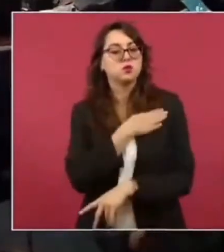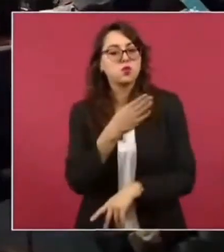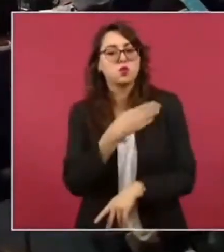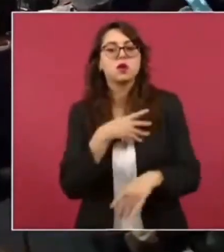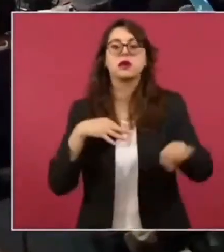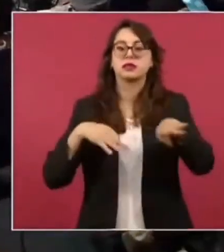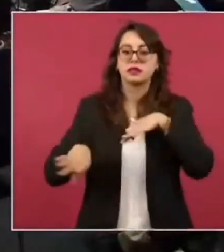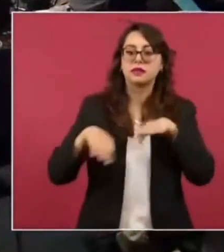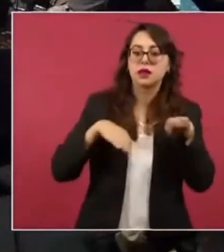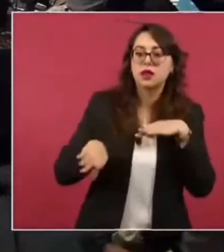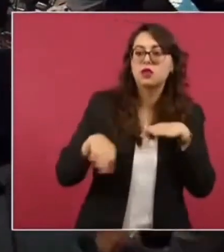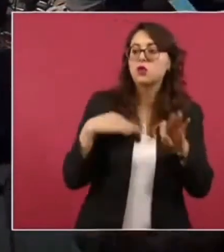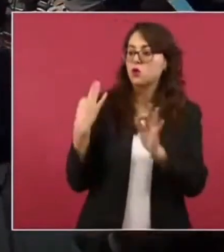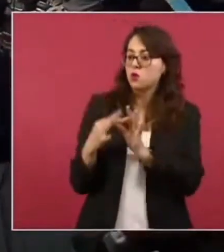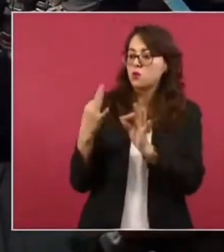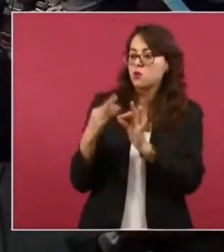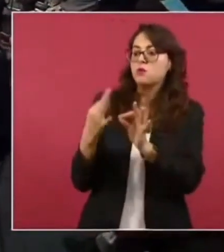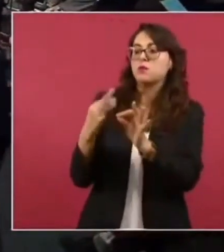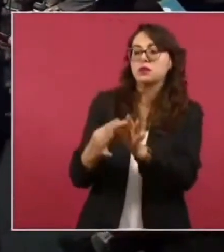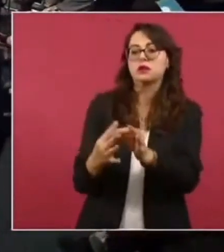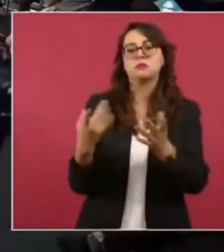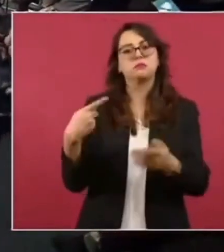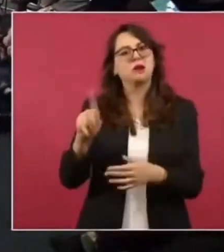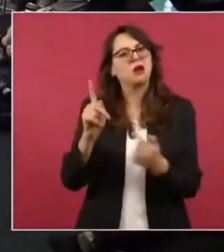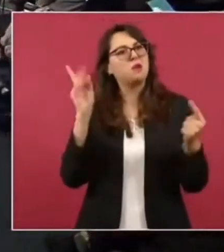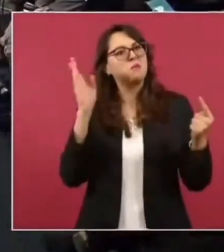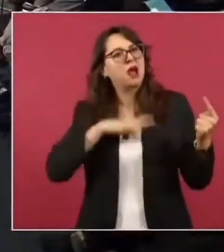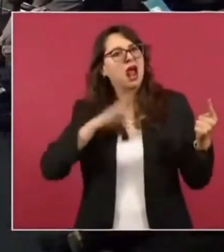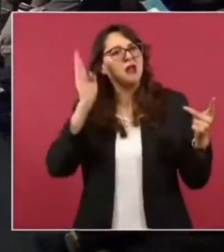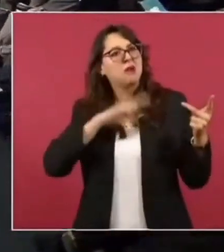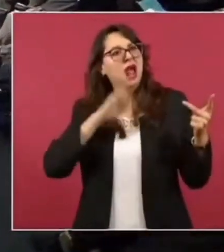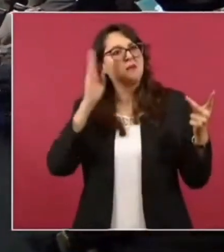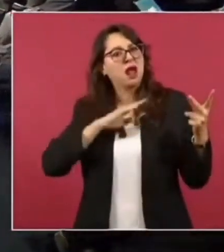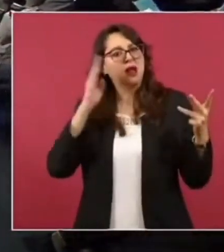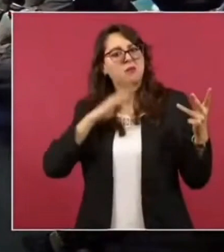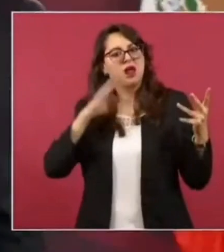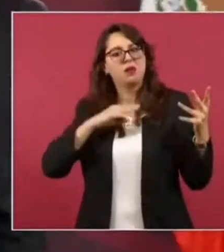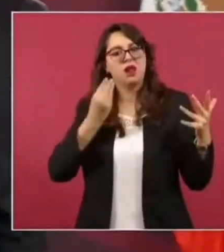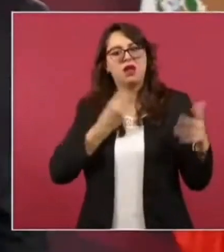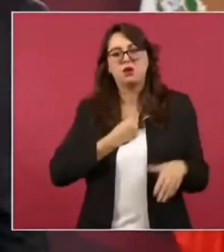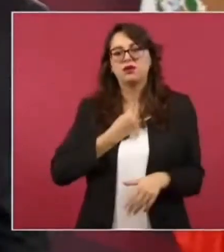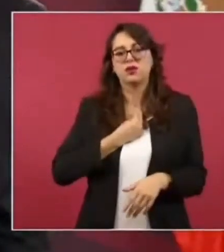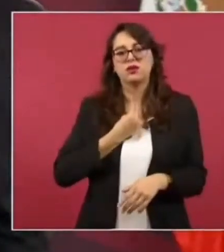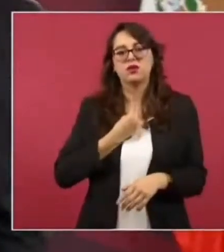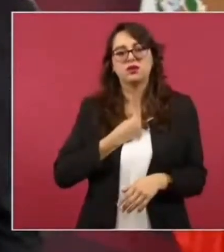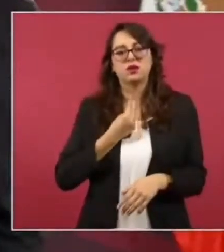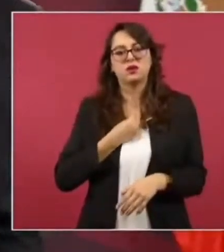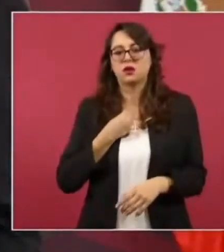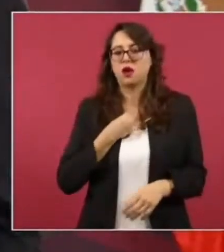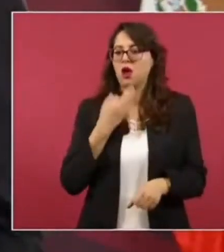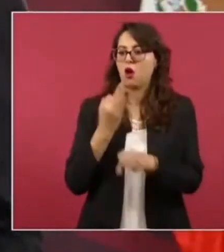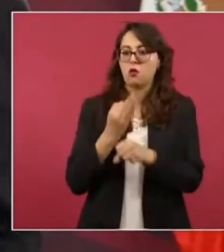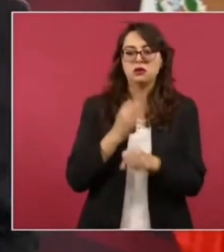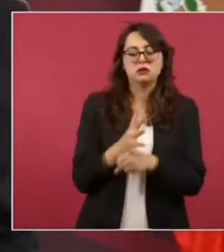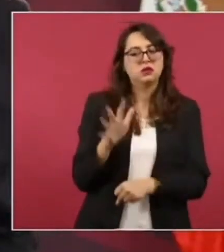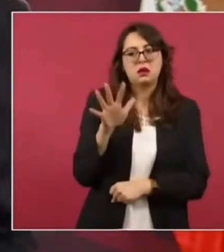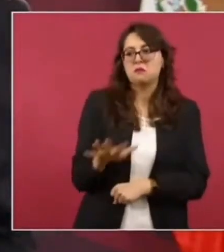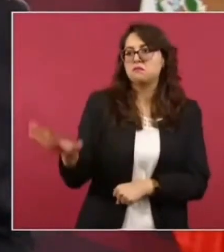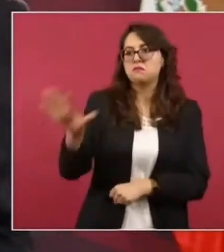Y ahora tomaron la decisión los tamaulipecos y dijeron